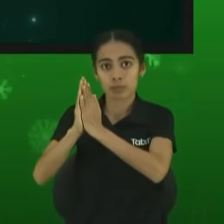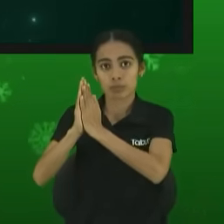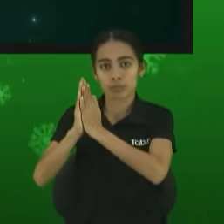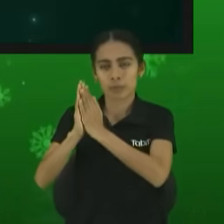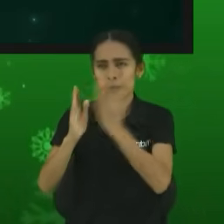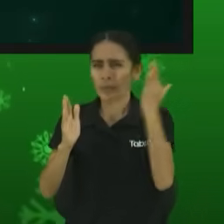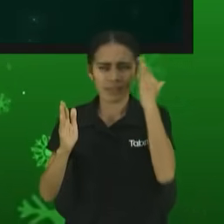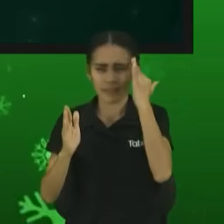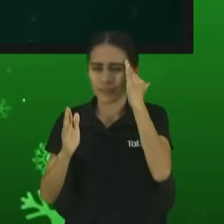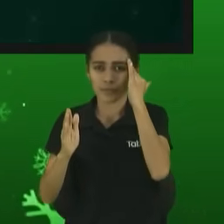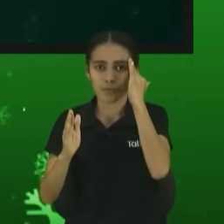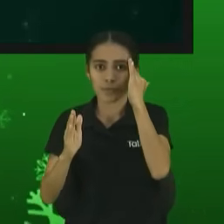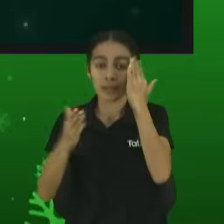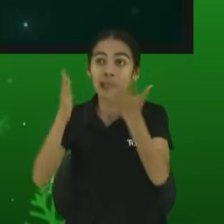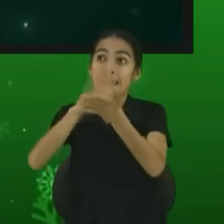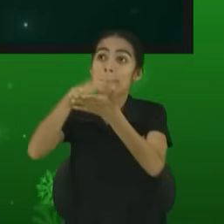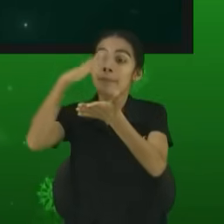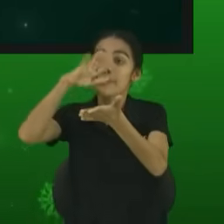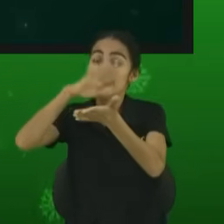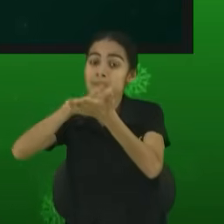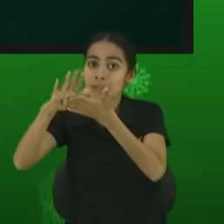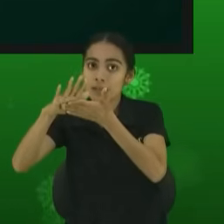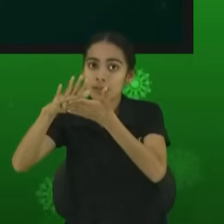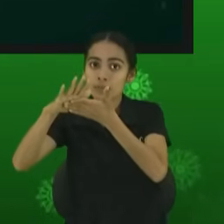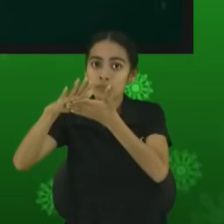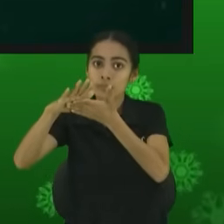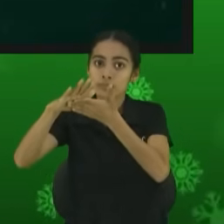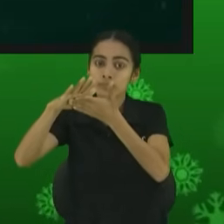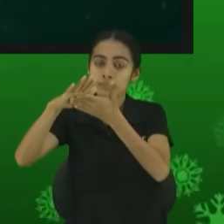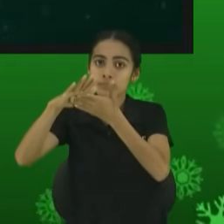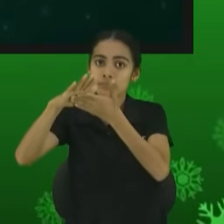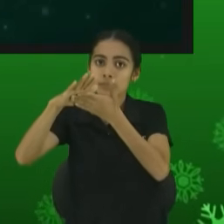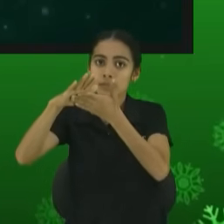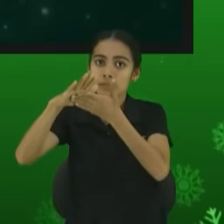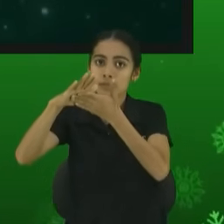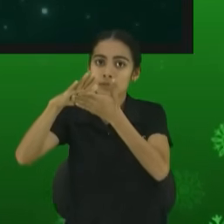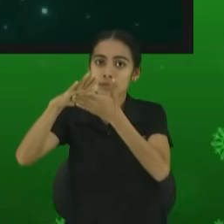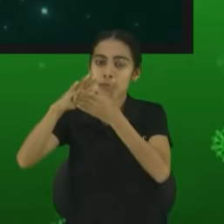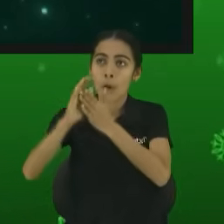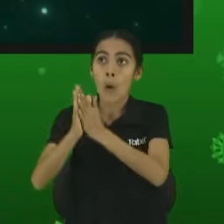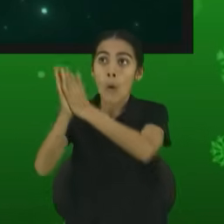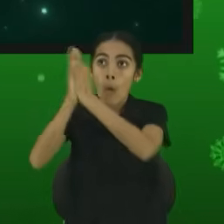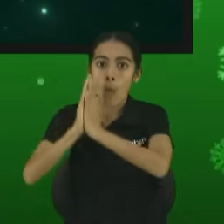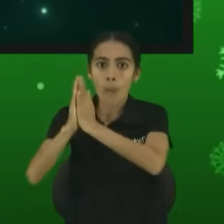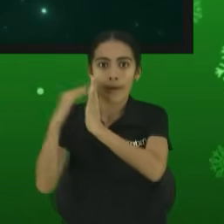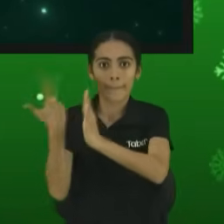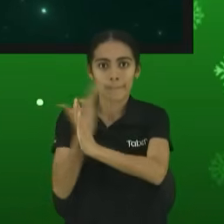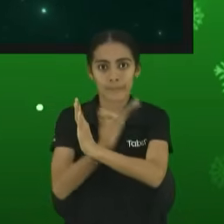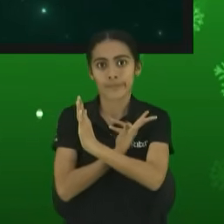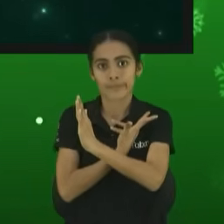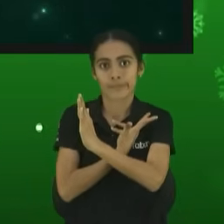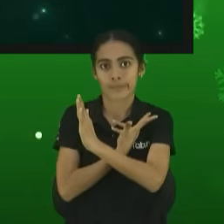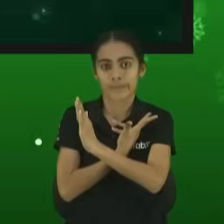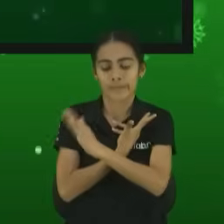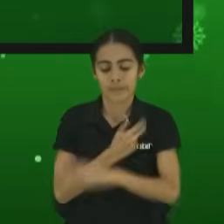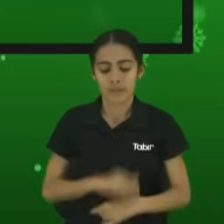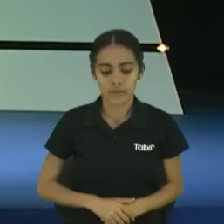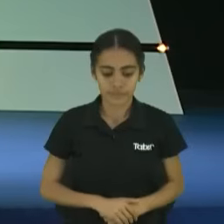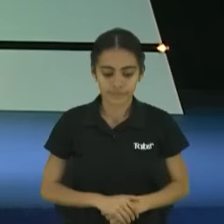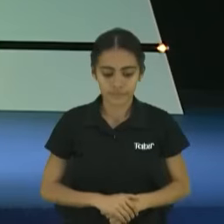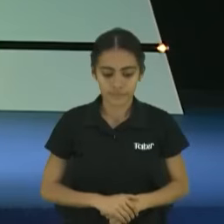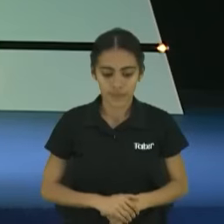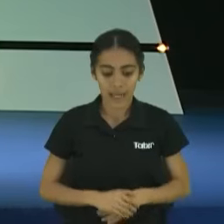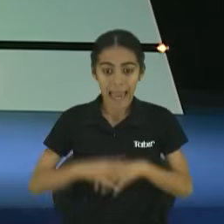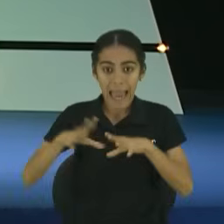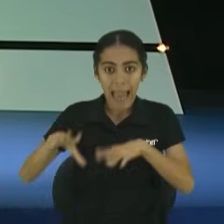mismo intercede por nosotros con gemidos indecibles. El Espíritu Santo acciona,